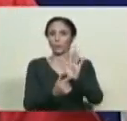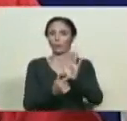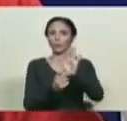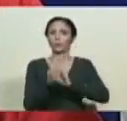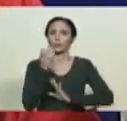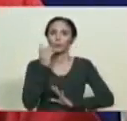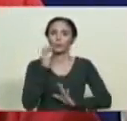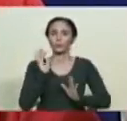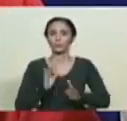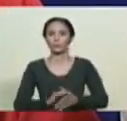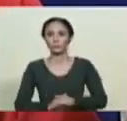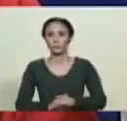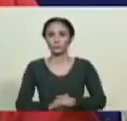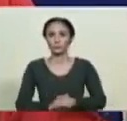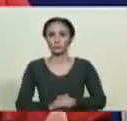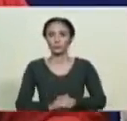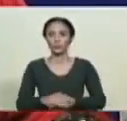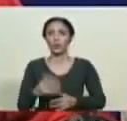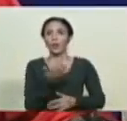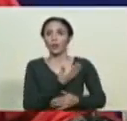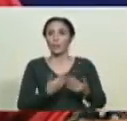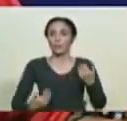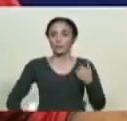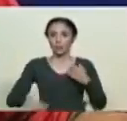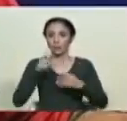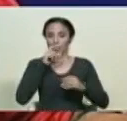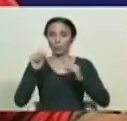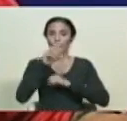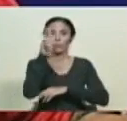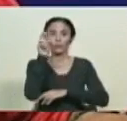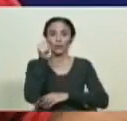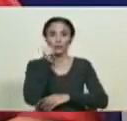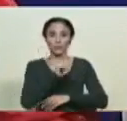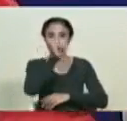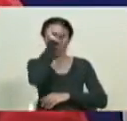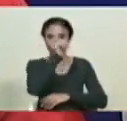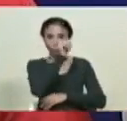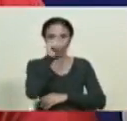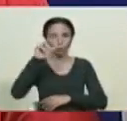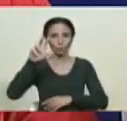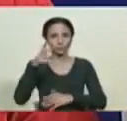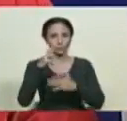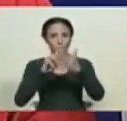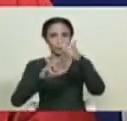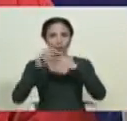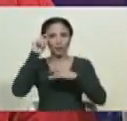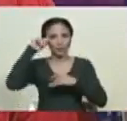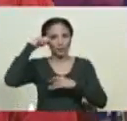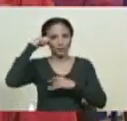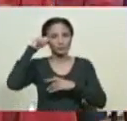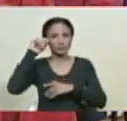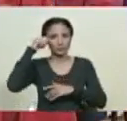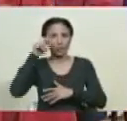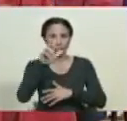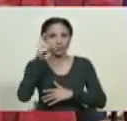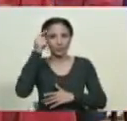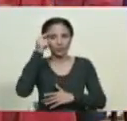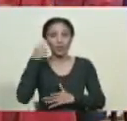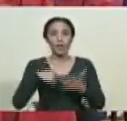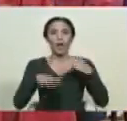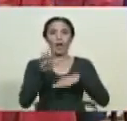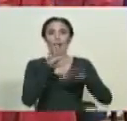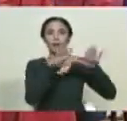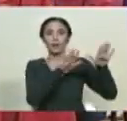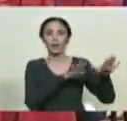en apenas el presidente Maduro convocó viernes, sábado y domingo, ¿fue verdad? Sí. Viernes, sábado y domingo. Estamos en 14